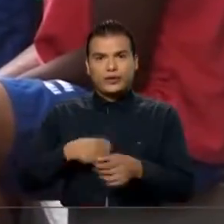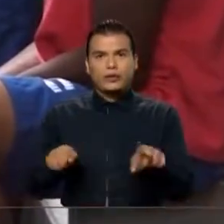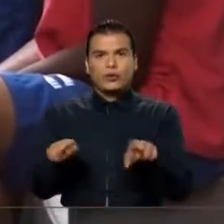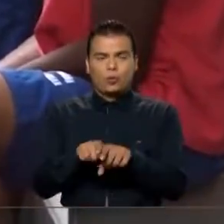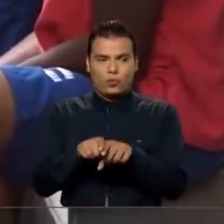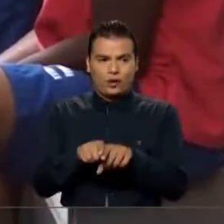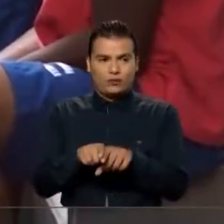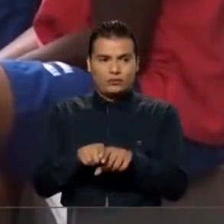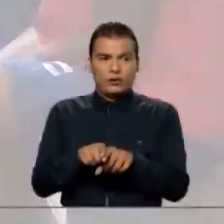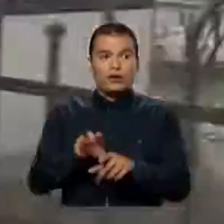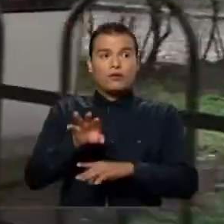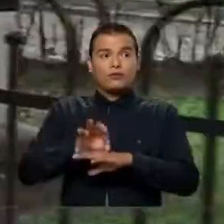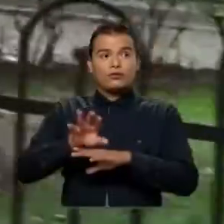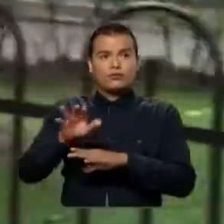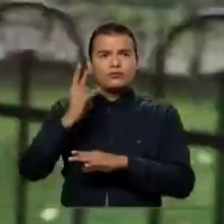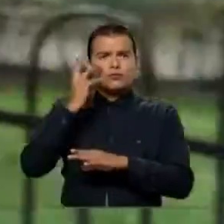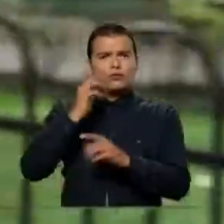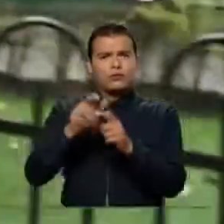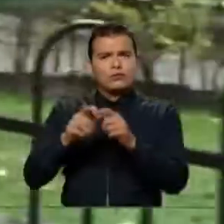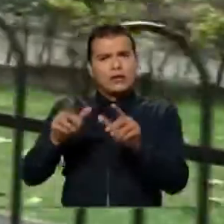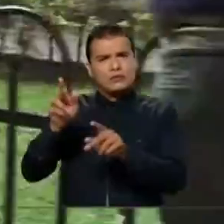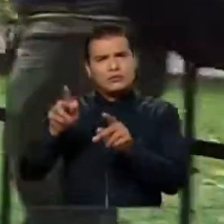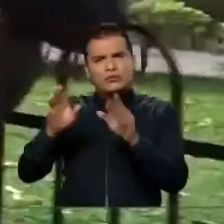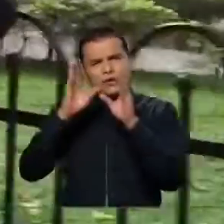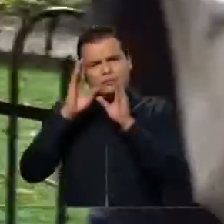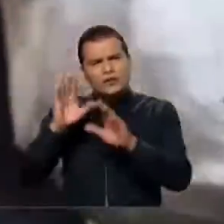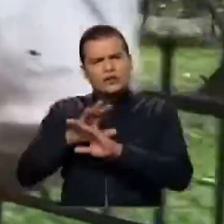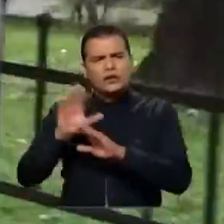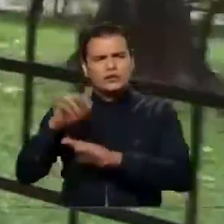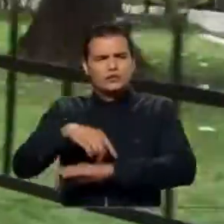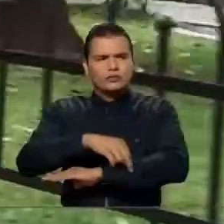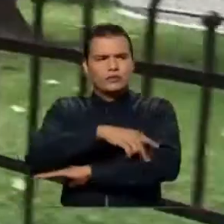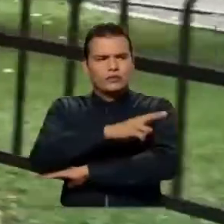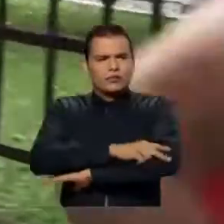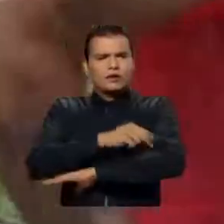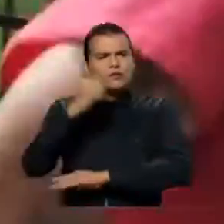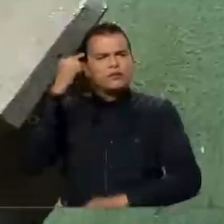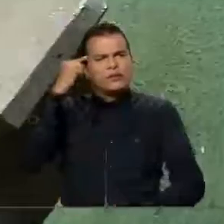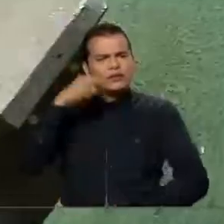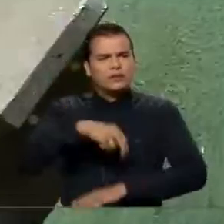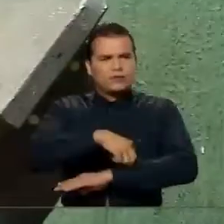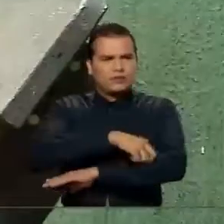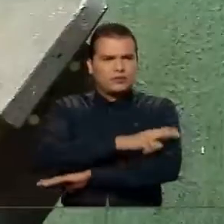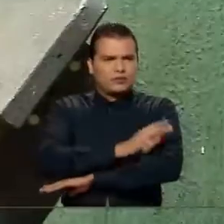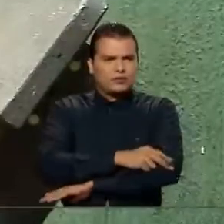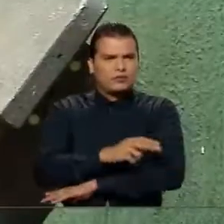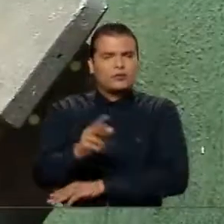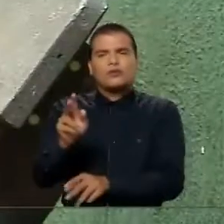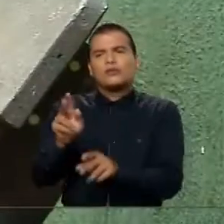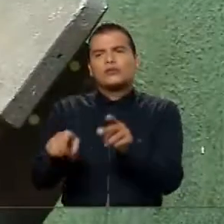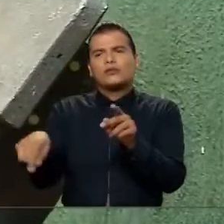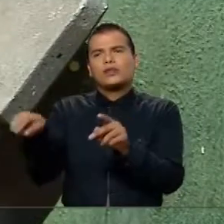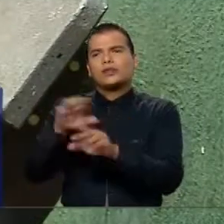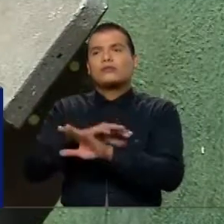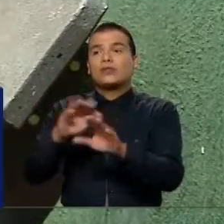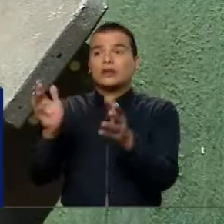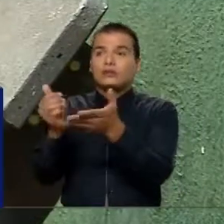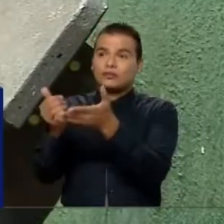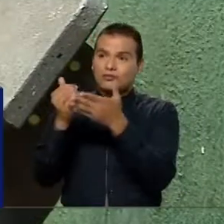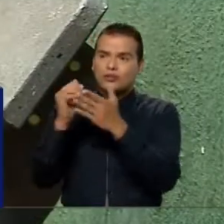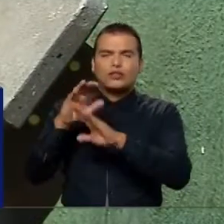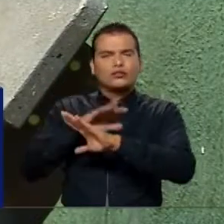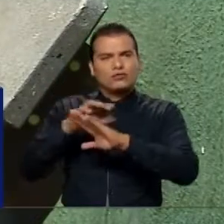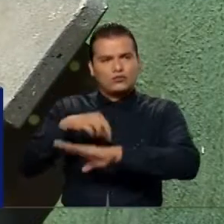este programa. Que la habitabilidad en calle no implica solo pensar en aquellos que quieren dejar de habitar la calle, sino